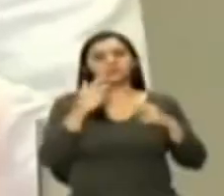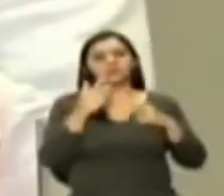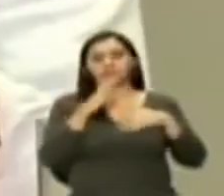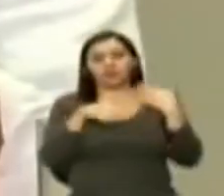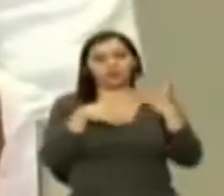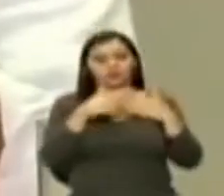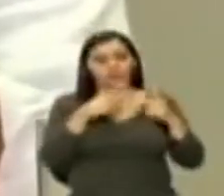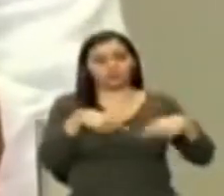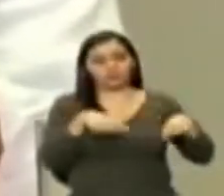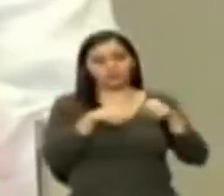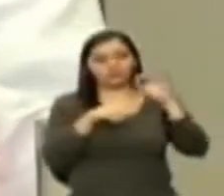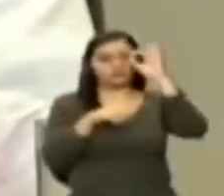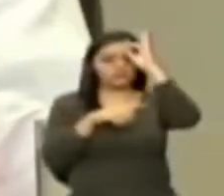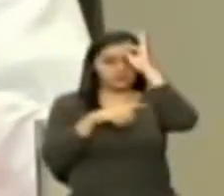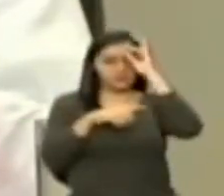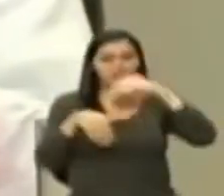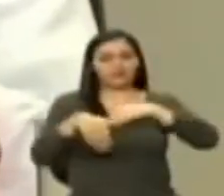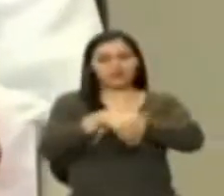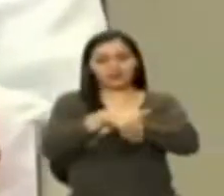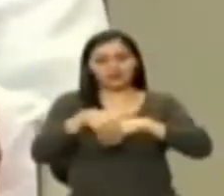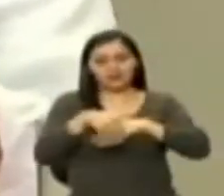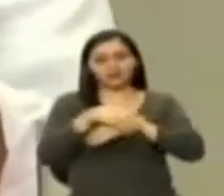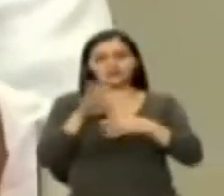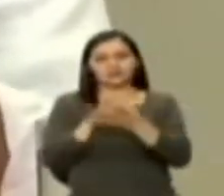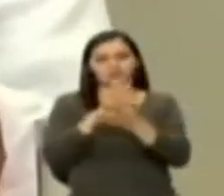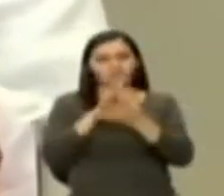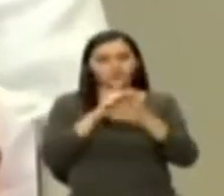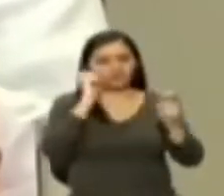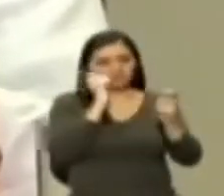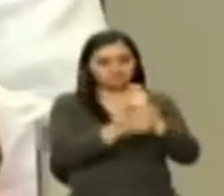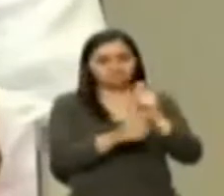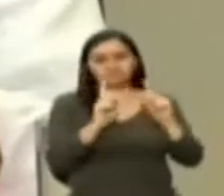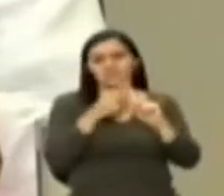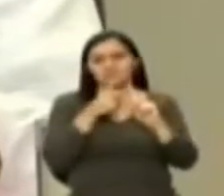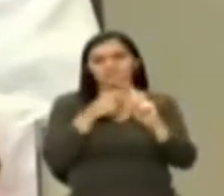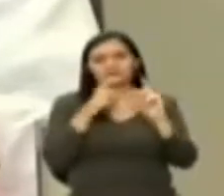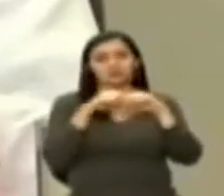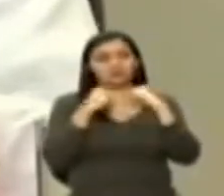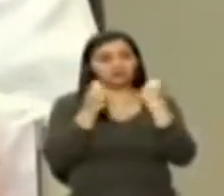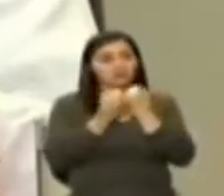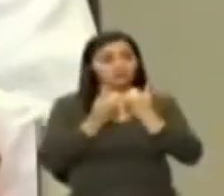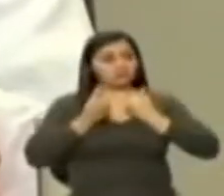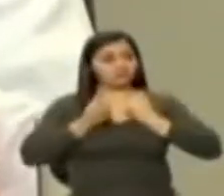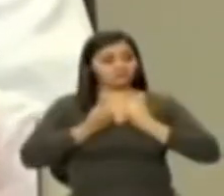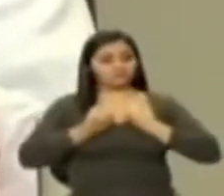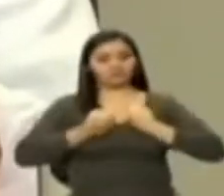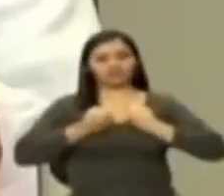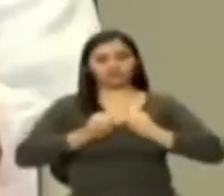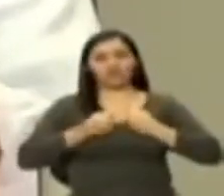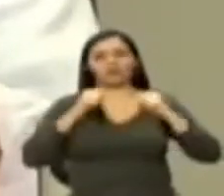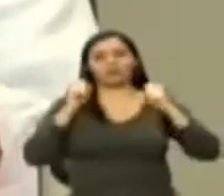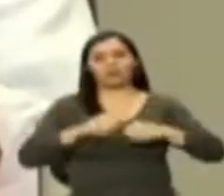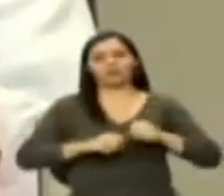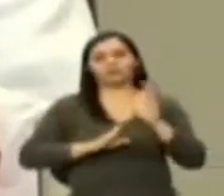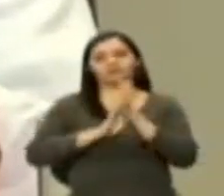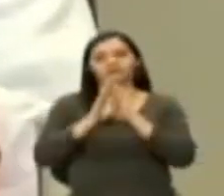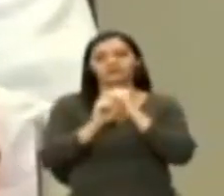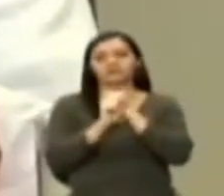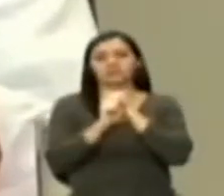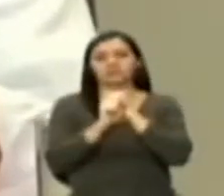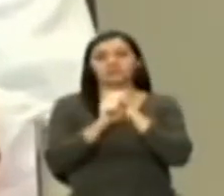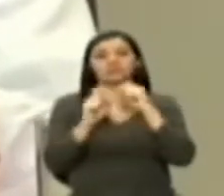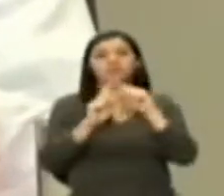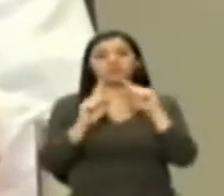tremendo hospital, carreteras, escuelas del milenio, y también para otras zonas mineras, pese a que aquí todavía no empieza la producción, como en Mirador. Perdón,